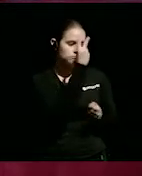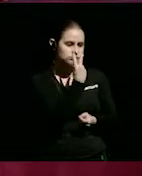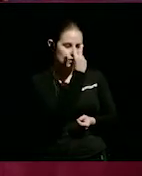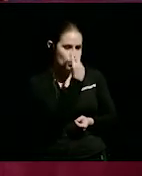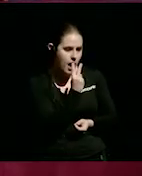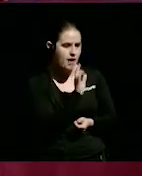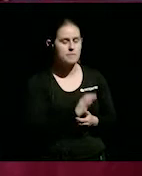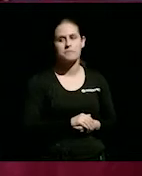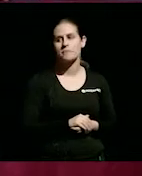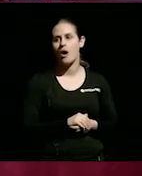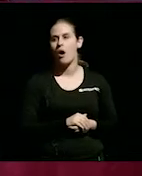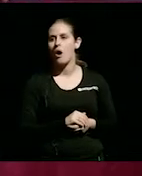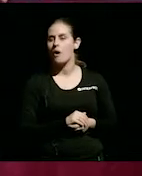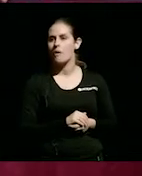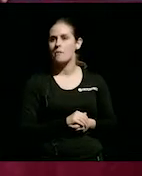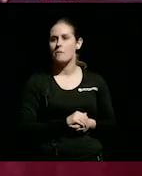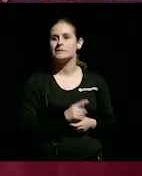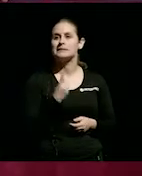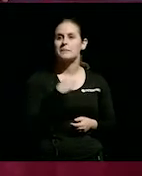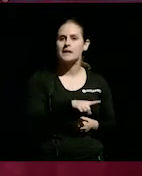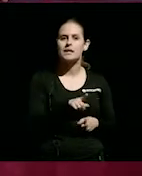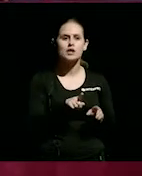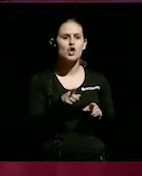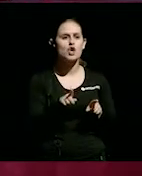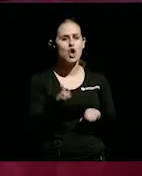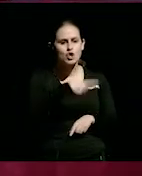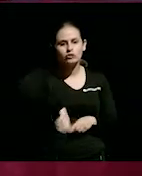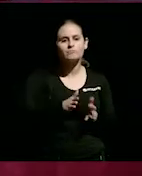desfavorecidas, se enrolan, participen,